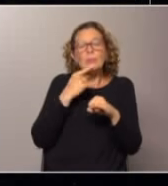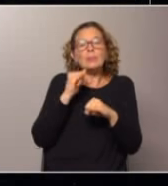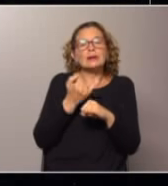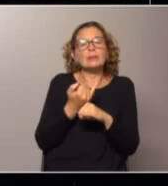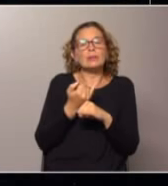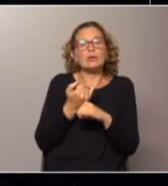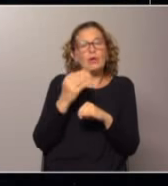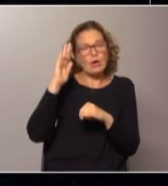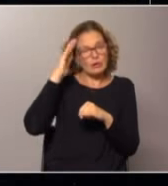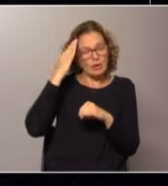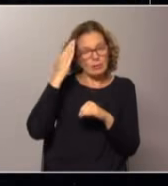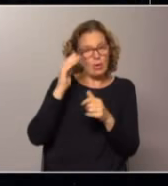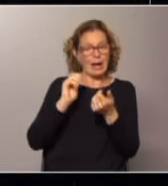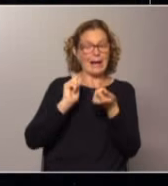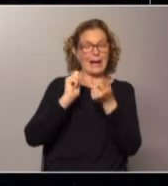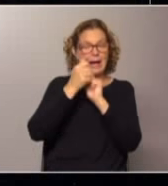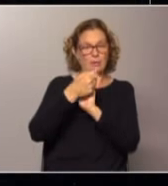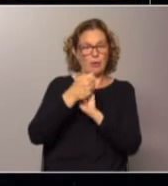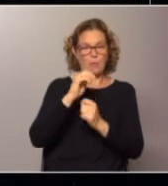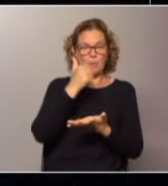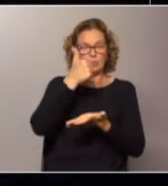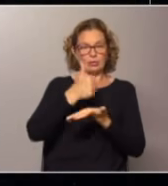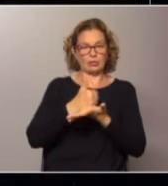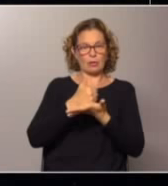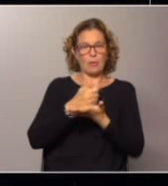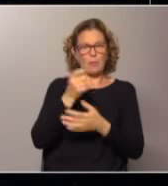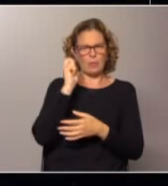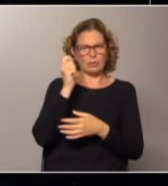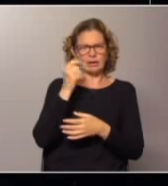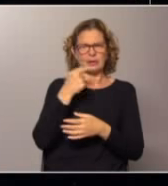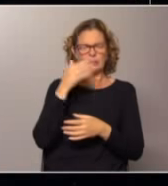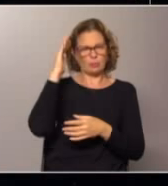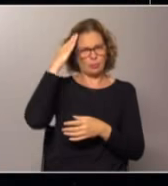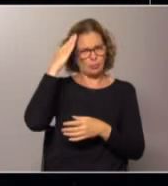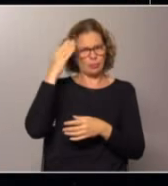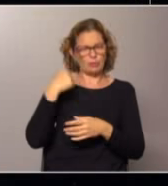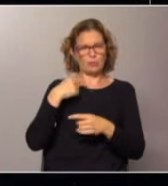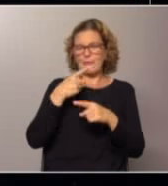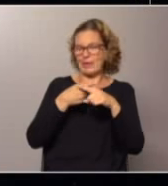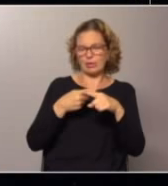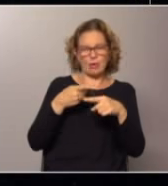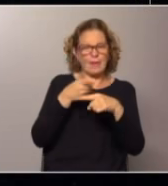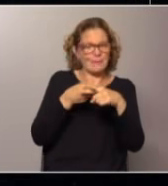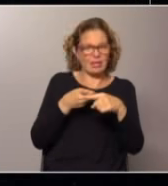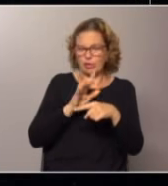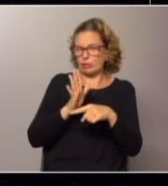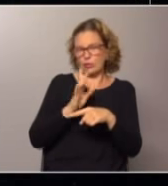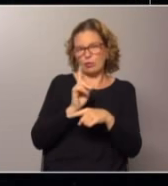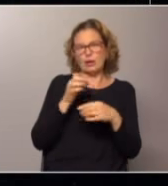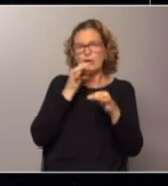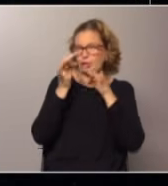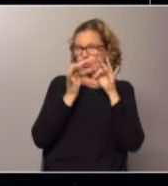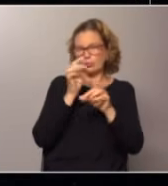ejemplo facebook cambiara su posición pública durante mucho tiempo facebook dijo nosotros no somos un medio no vamos a intermediar en los